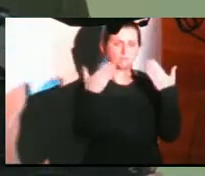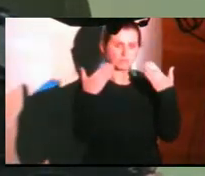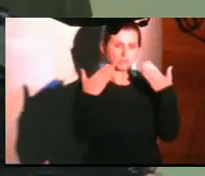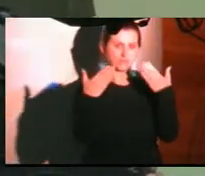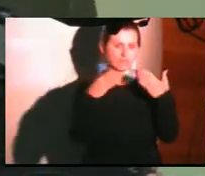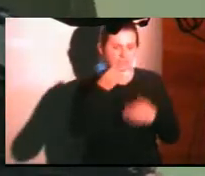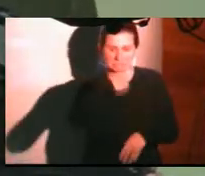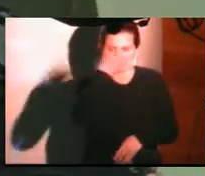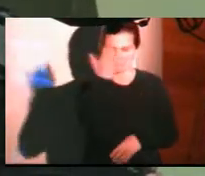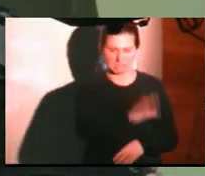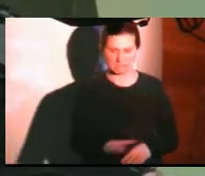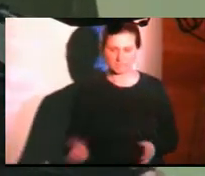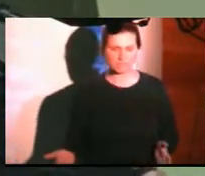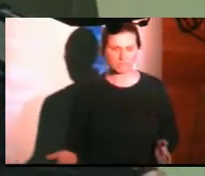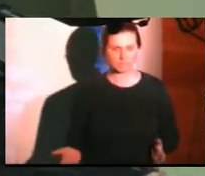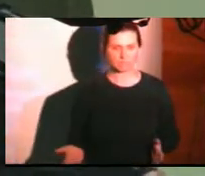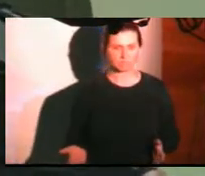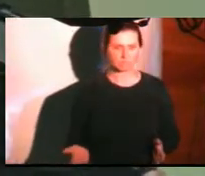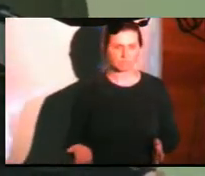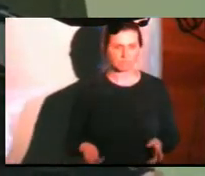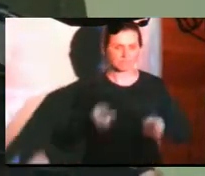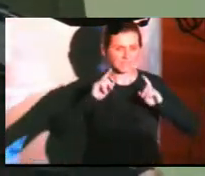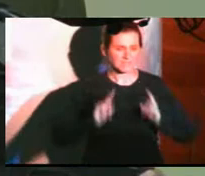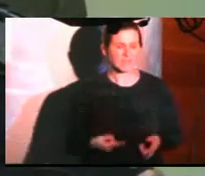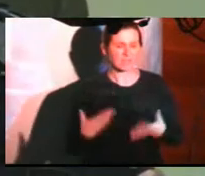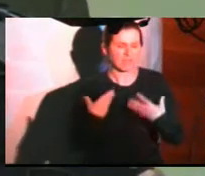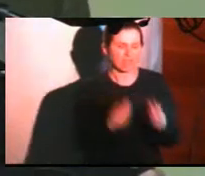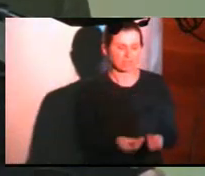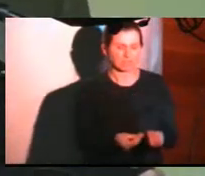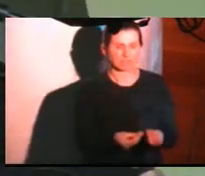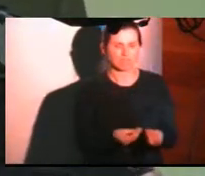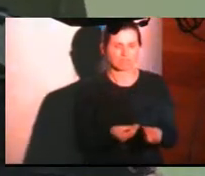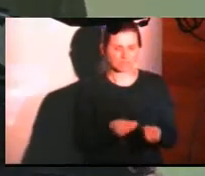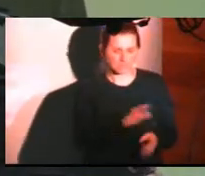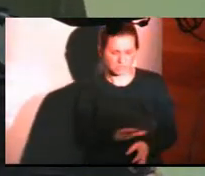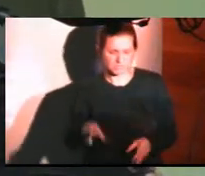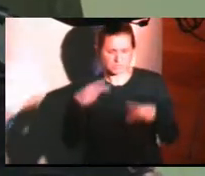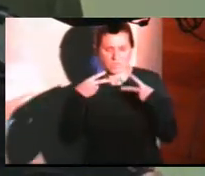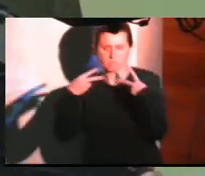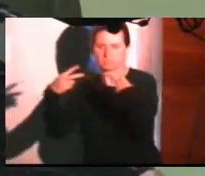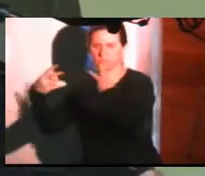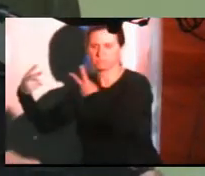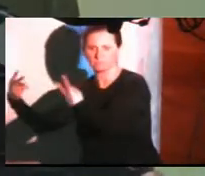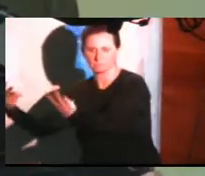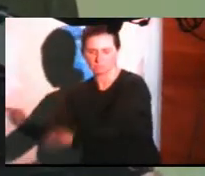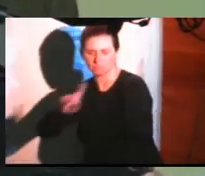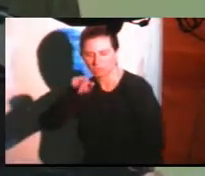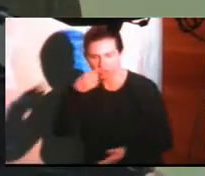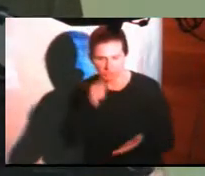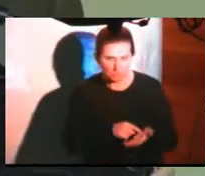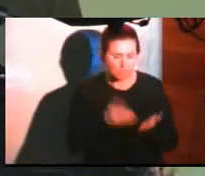arraigo. ¿Por qué? Porque los chicos no necesitan trasladarse para obtener educación a otros